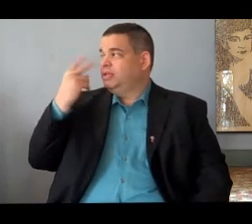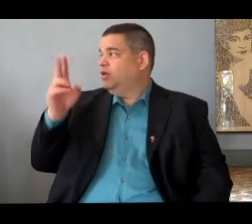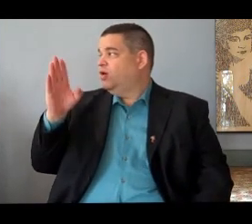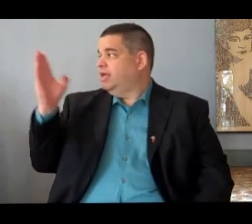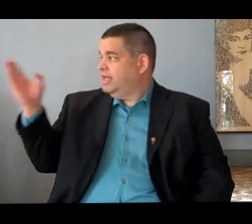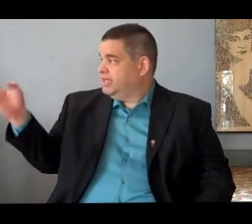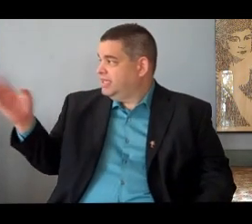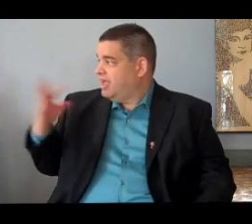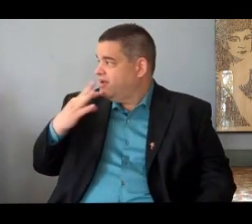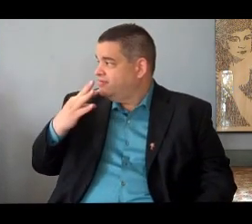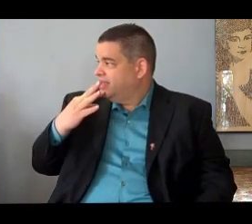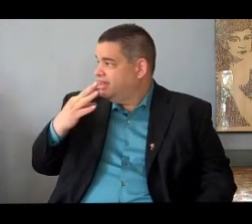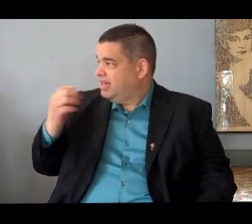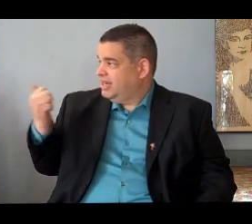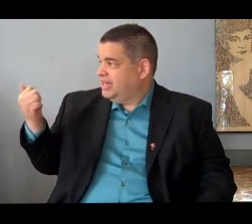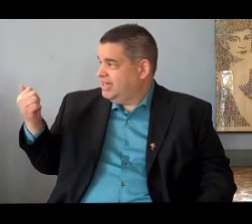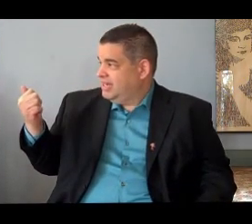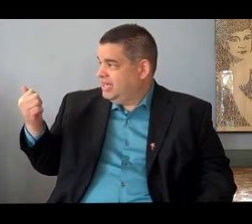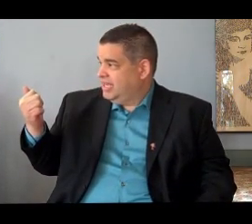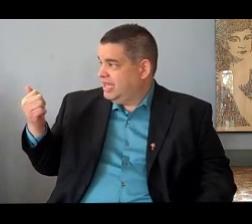lado? Háblale. Mira,